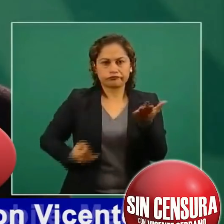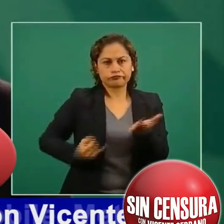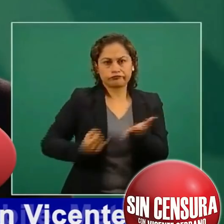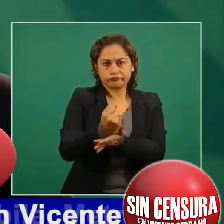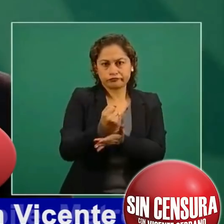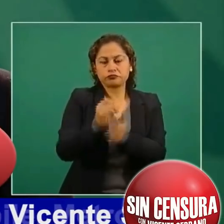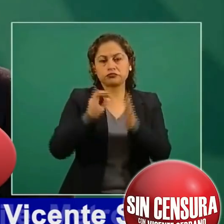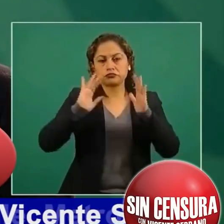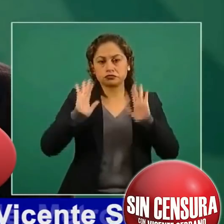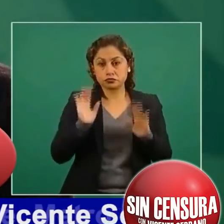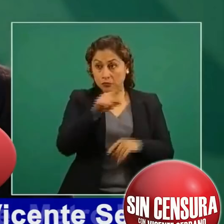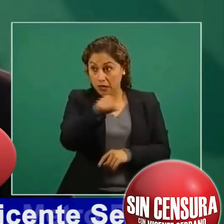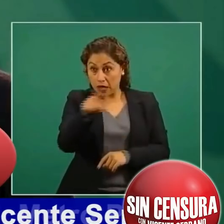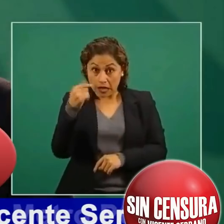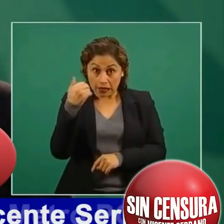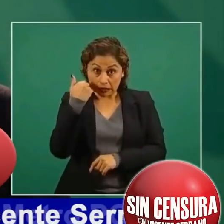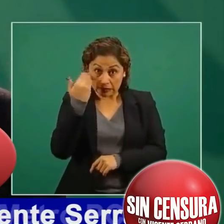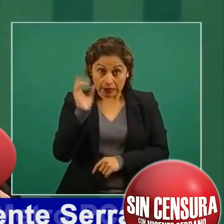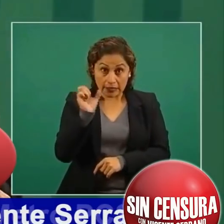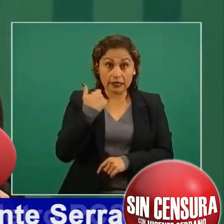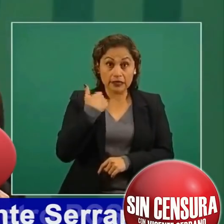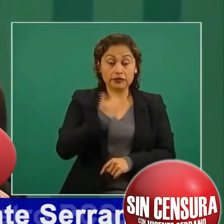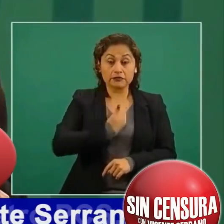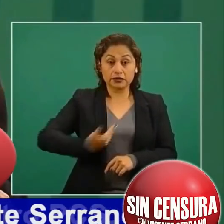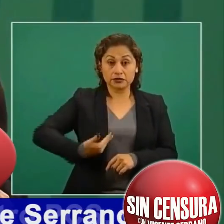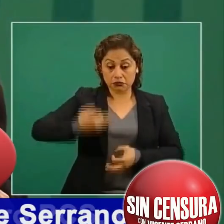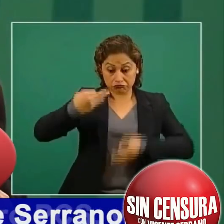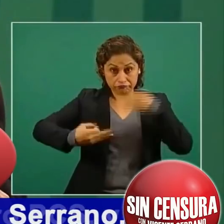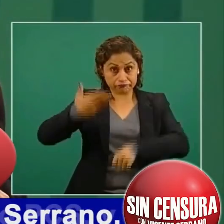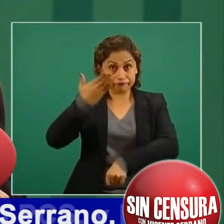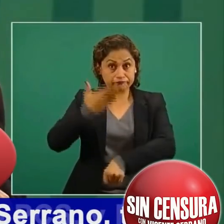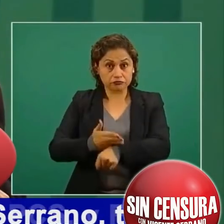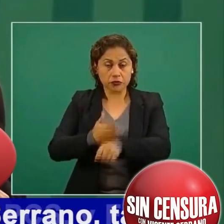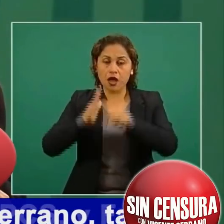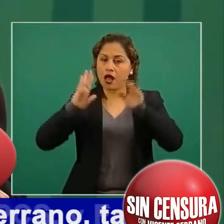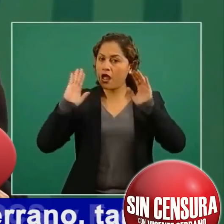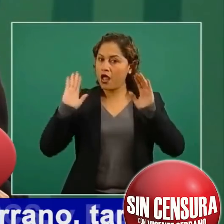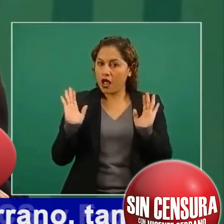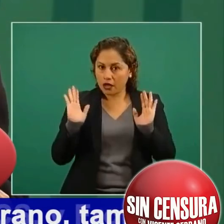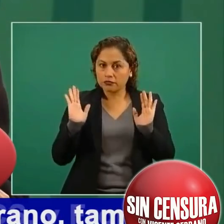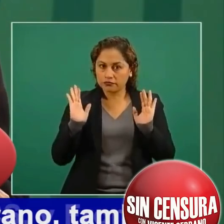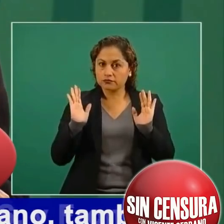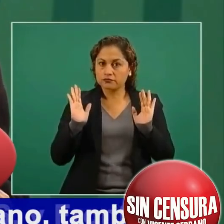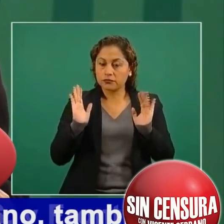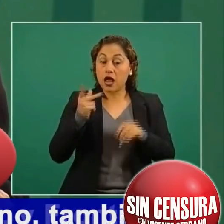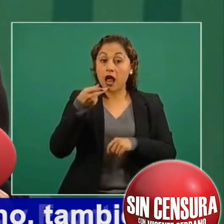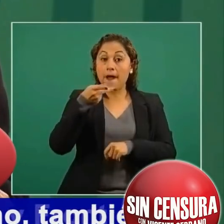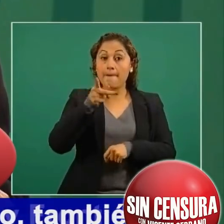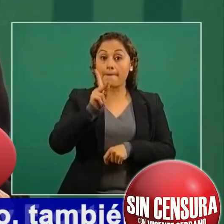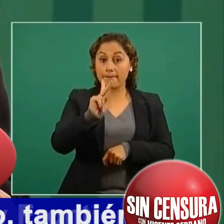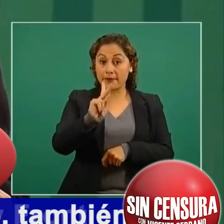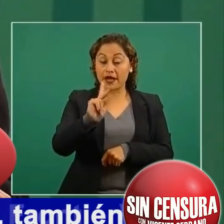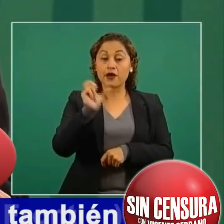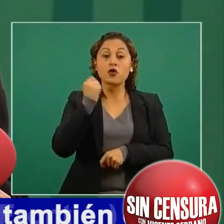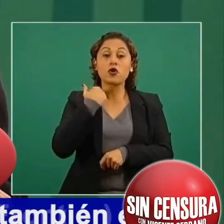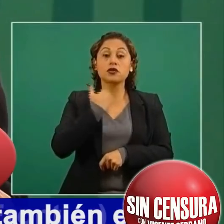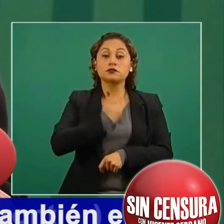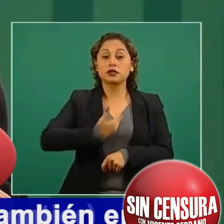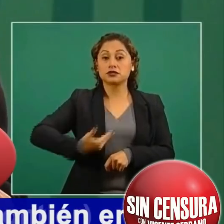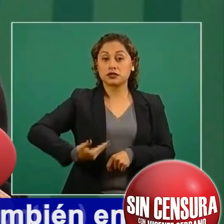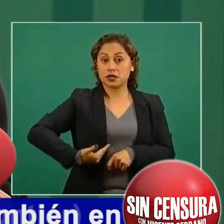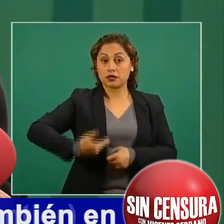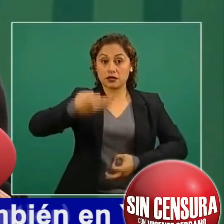los expresidentes, tienen que contar con todas las garantías legales para la defensa.